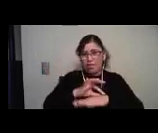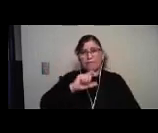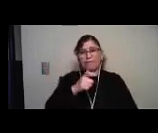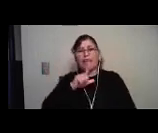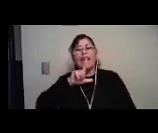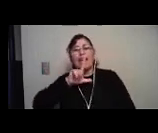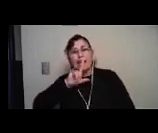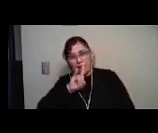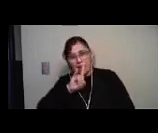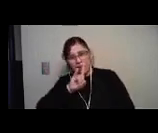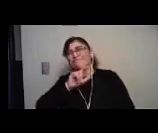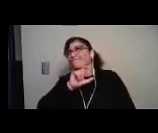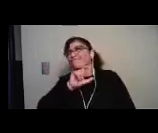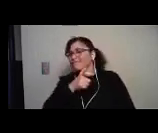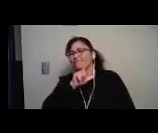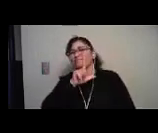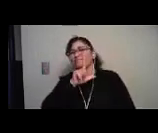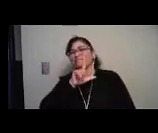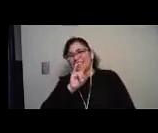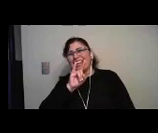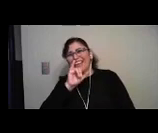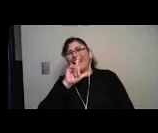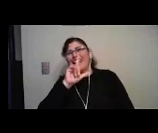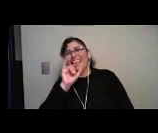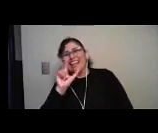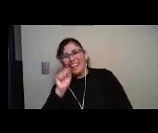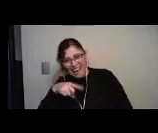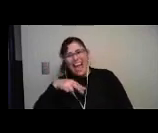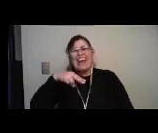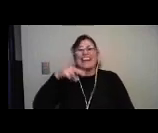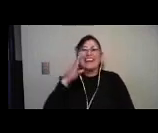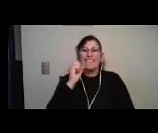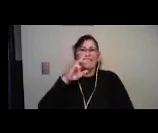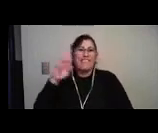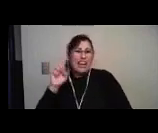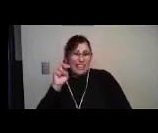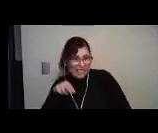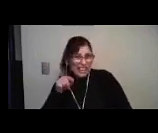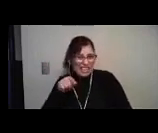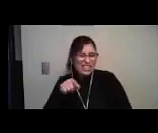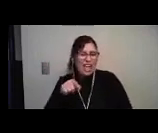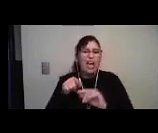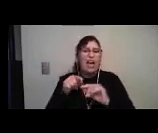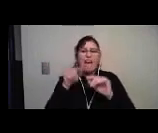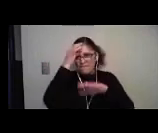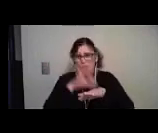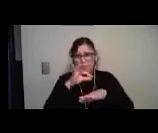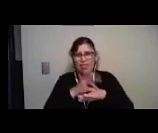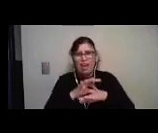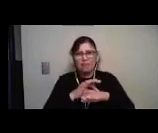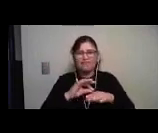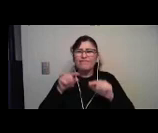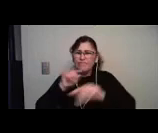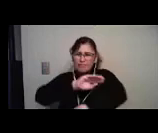afecta en gran medida a la población infantil, ¿cierto? Y que es una enfermedad desmielinizante, es decir,